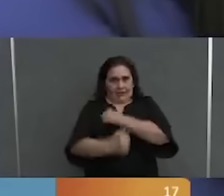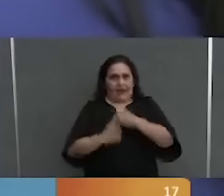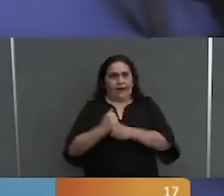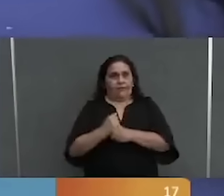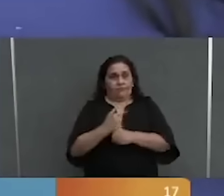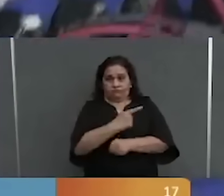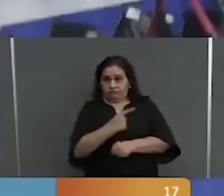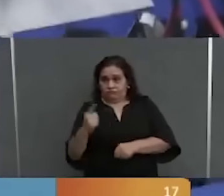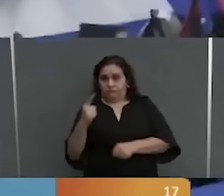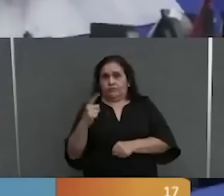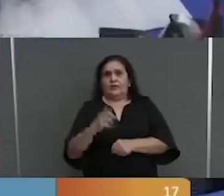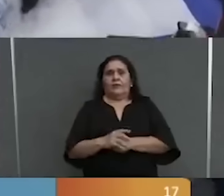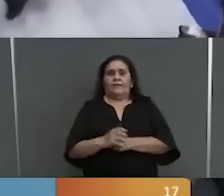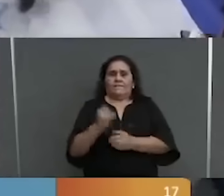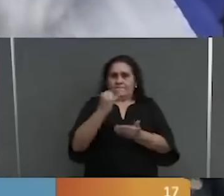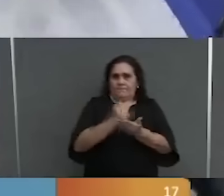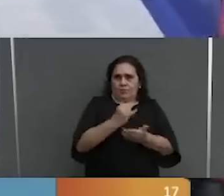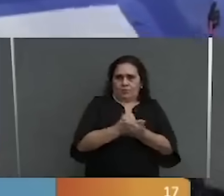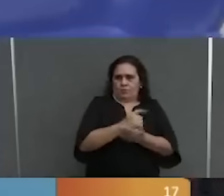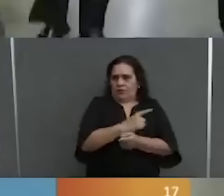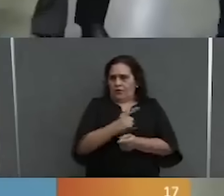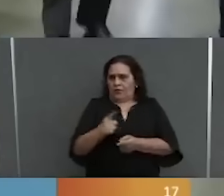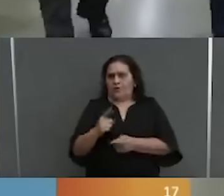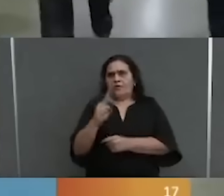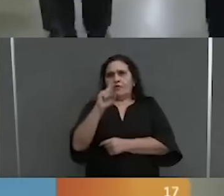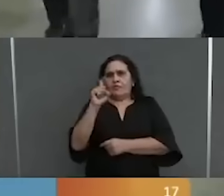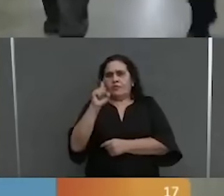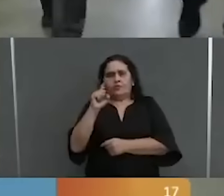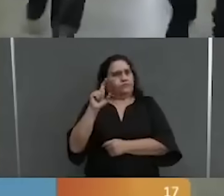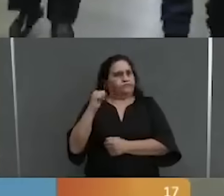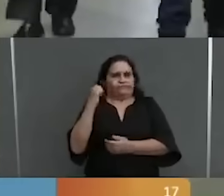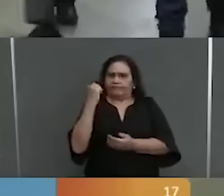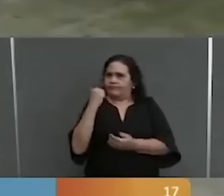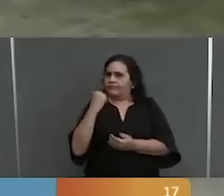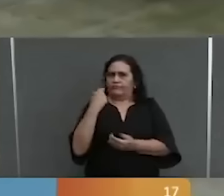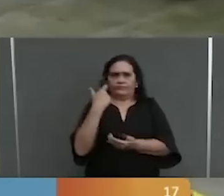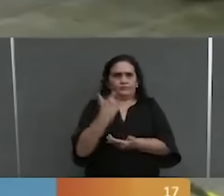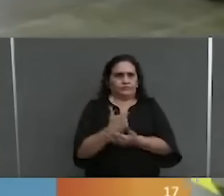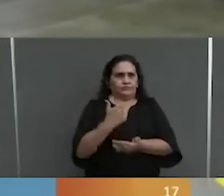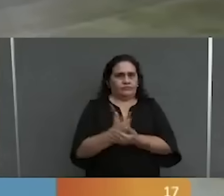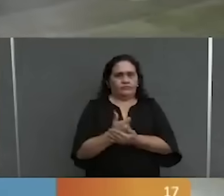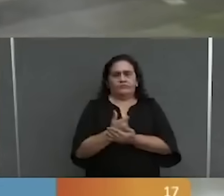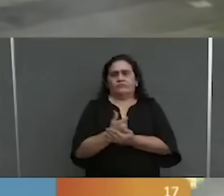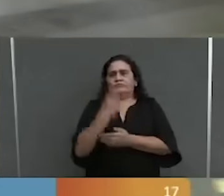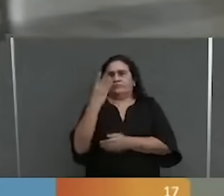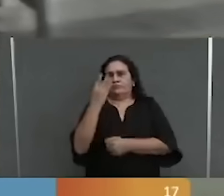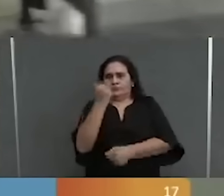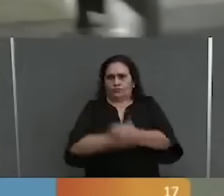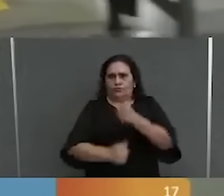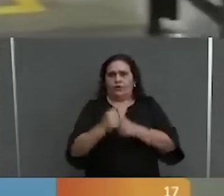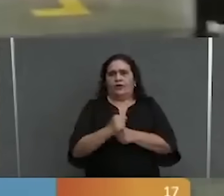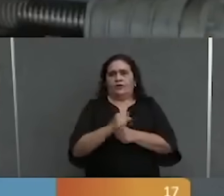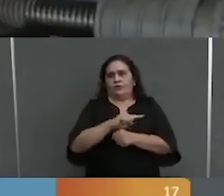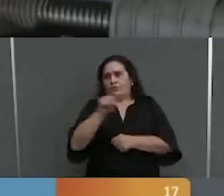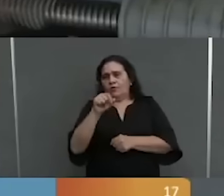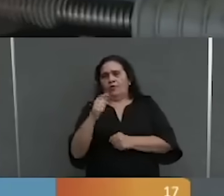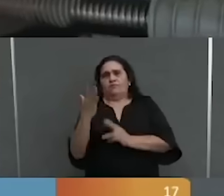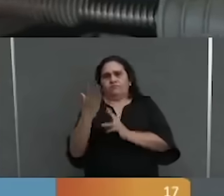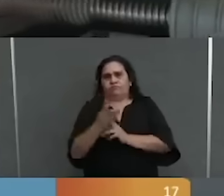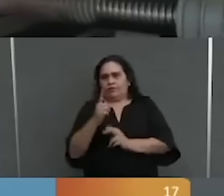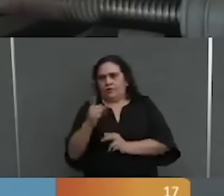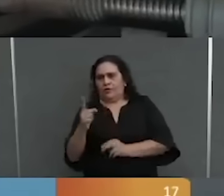impuesto cedular sobre ingresos empresariales, 100% exento los primeros 4 años y 50% los siguientes. Impuesto